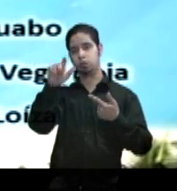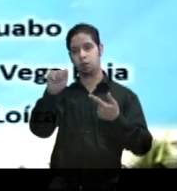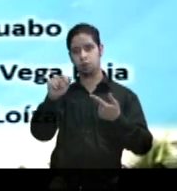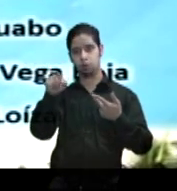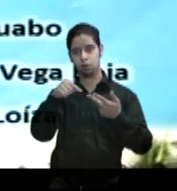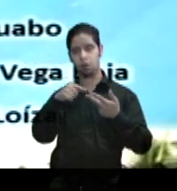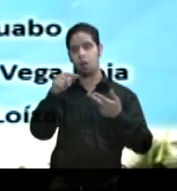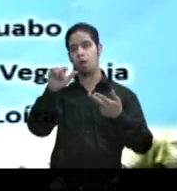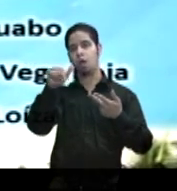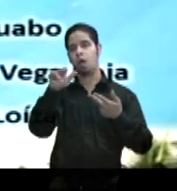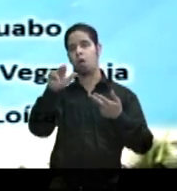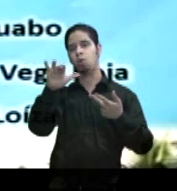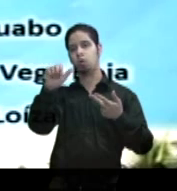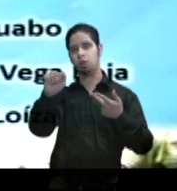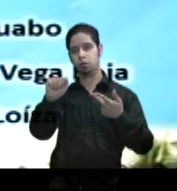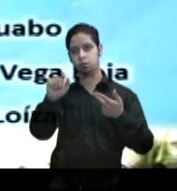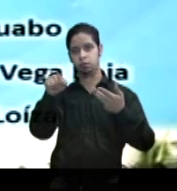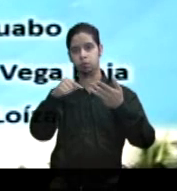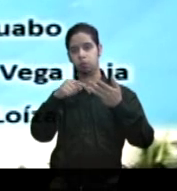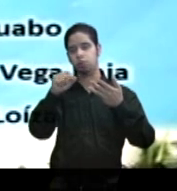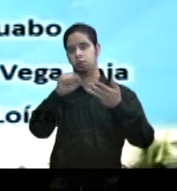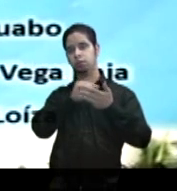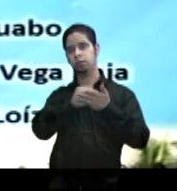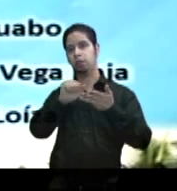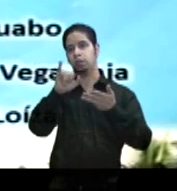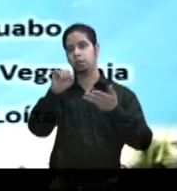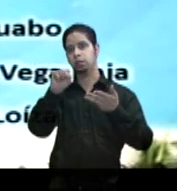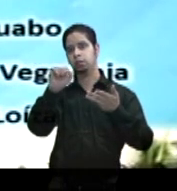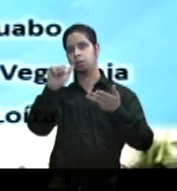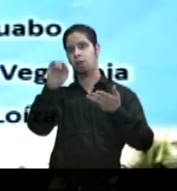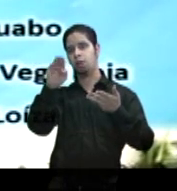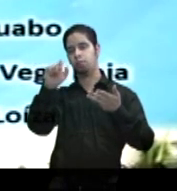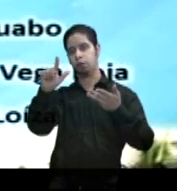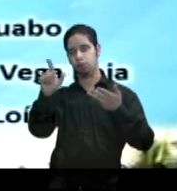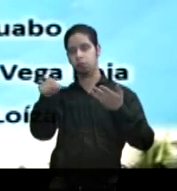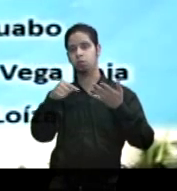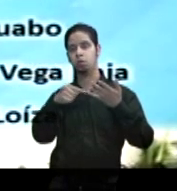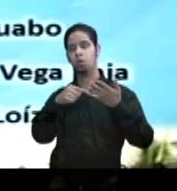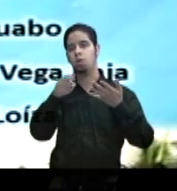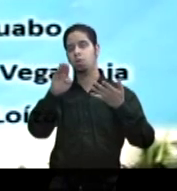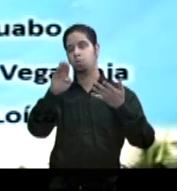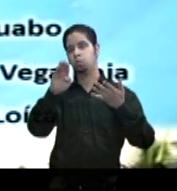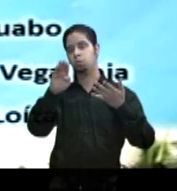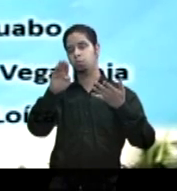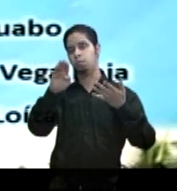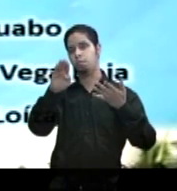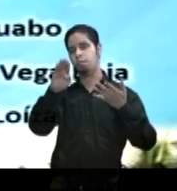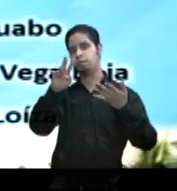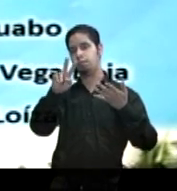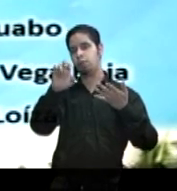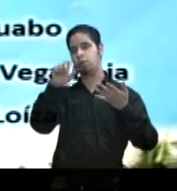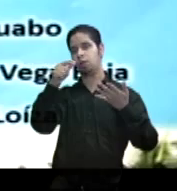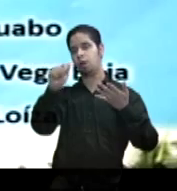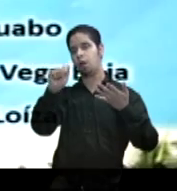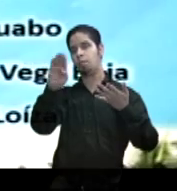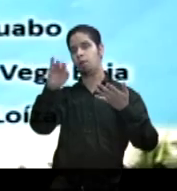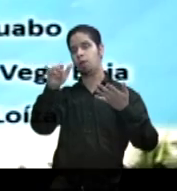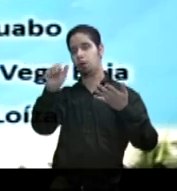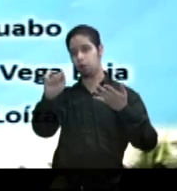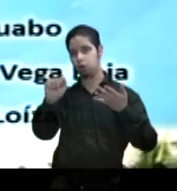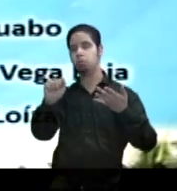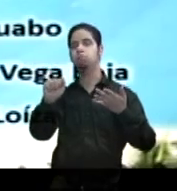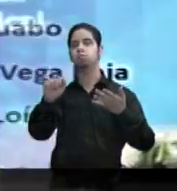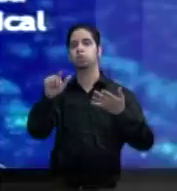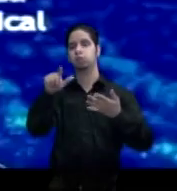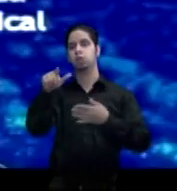Jauca, Santa Isabel, Balneario de Patillas, Tropical Beach, Nahuabo, Balneario Puerto Nuevo, Vega Baja y Playa Bacía Talega en